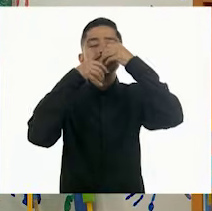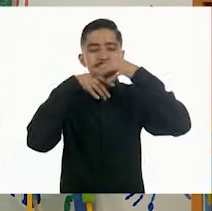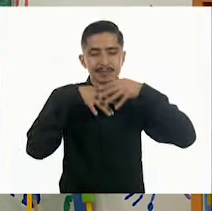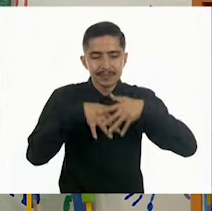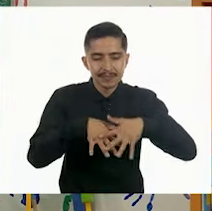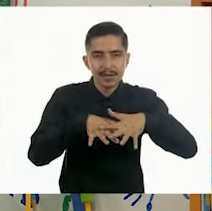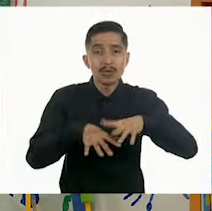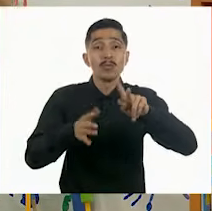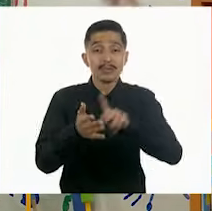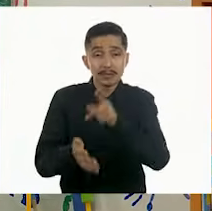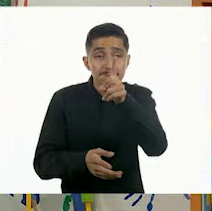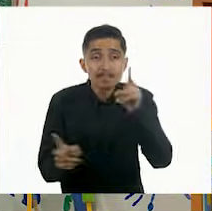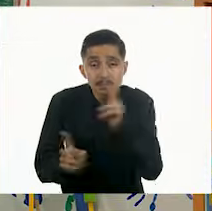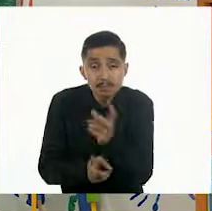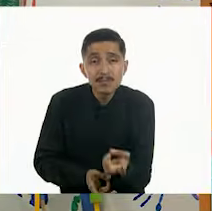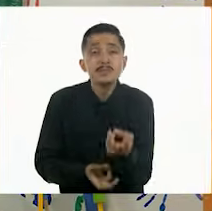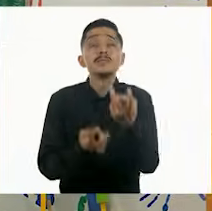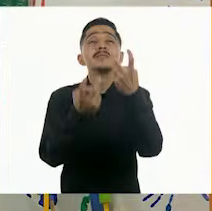Respiramos.